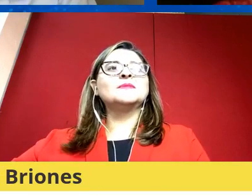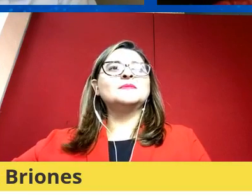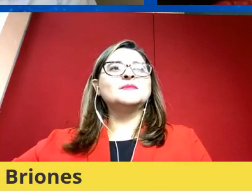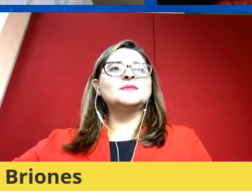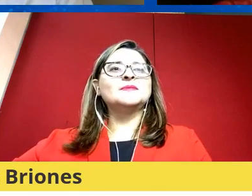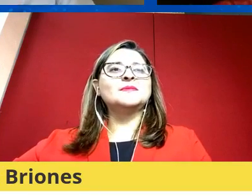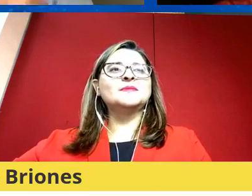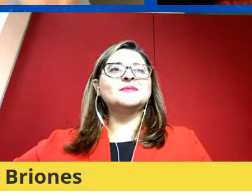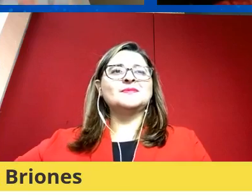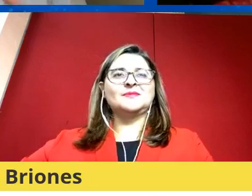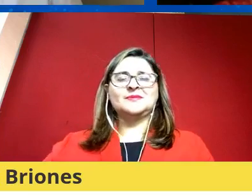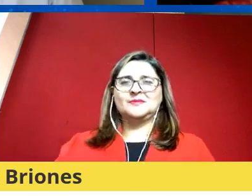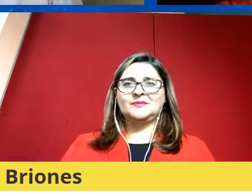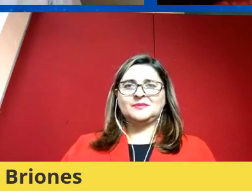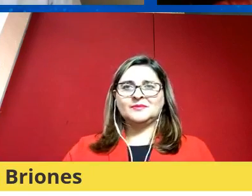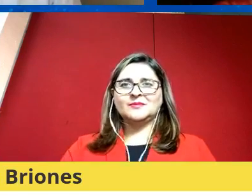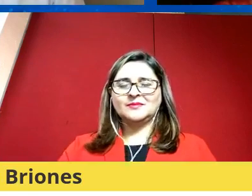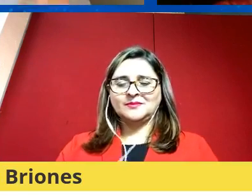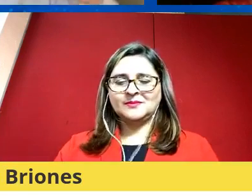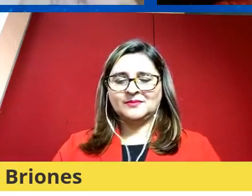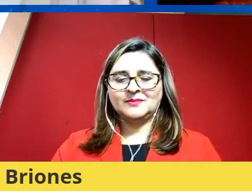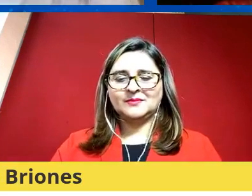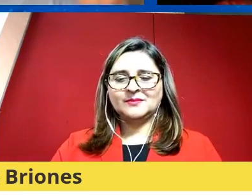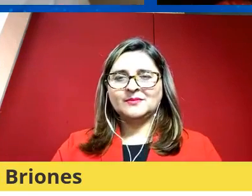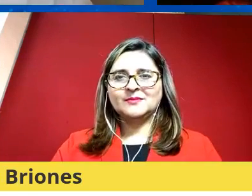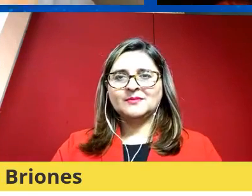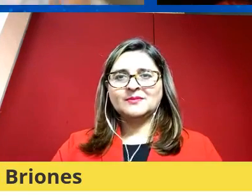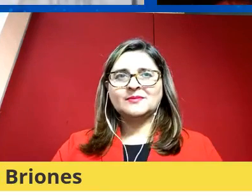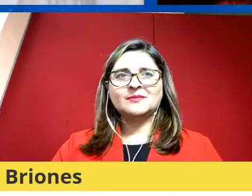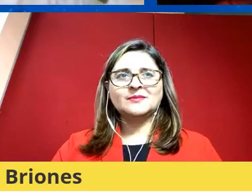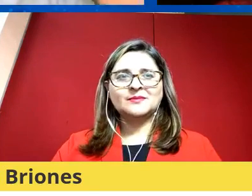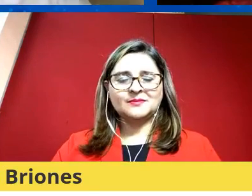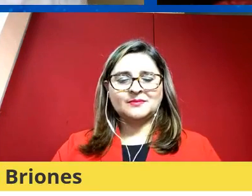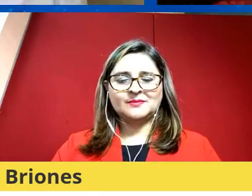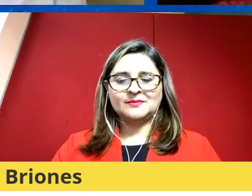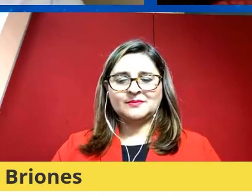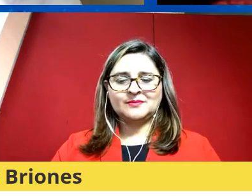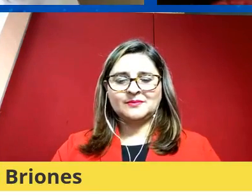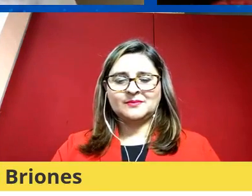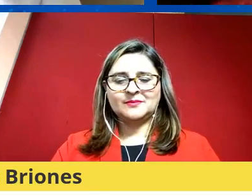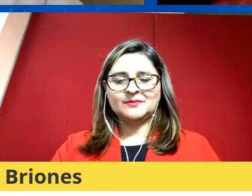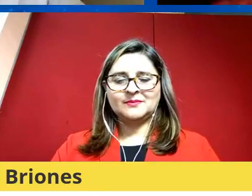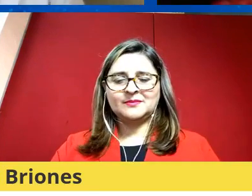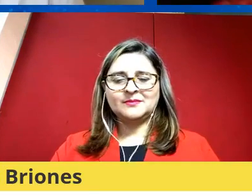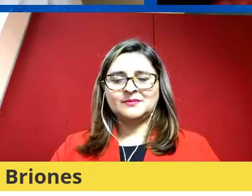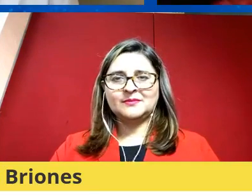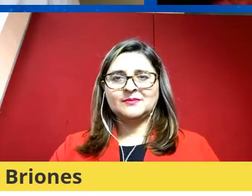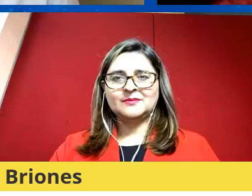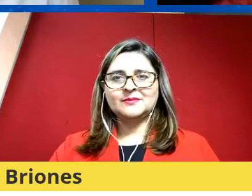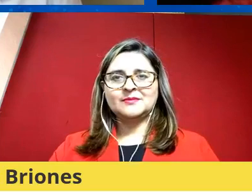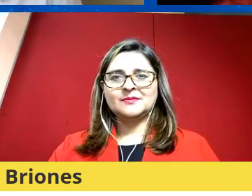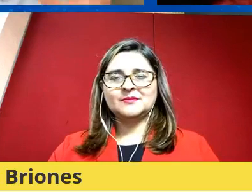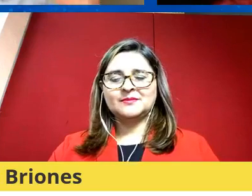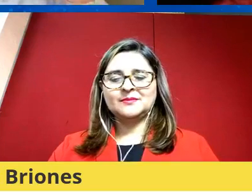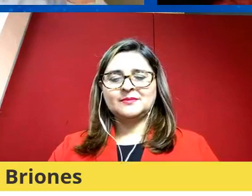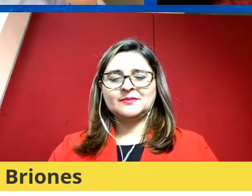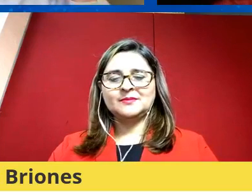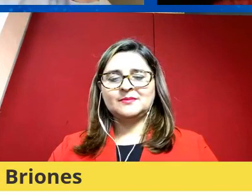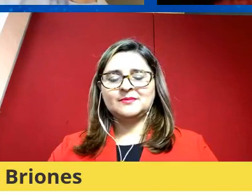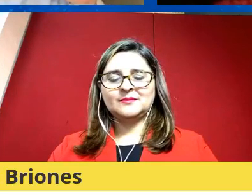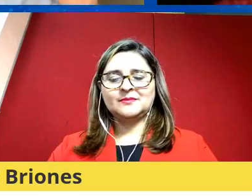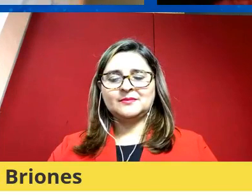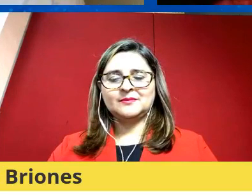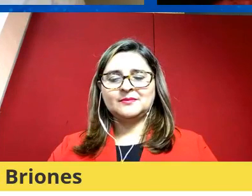años, no podemos seguirle enseñando, no, que el 21 de mayo hay que celebrar esto, que el 18 de septiembre, no, tienen que